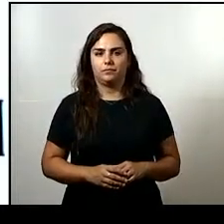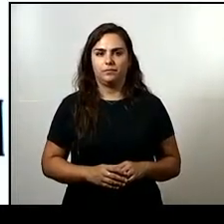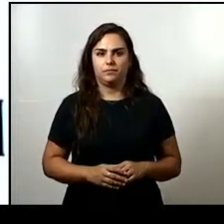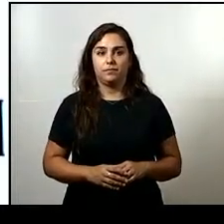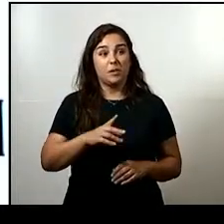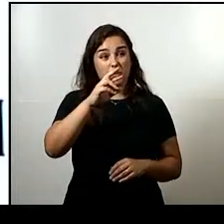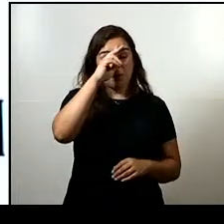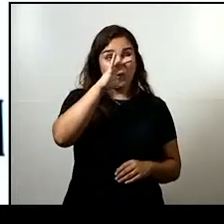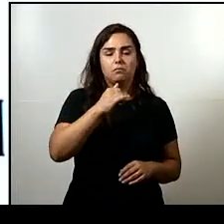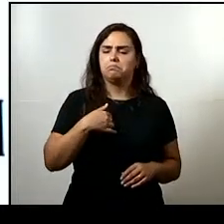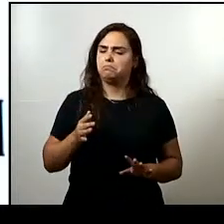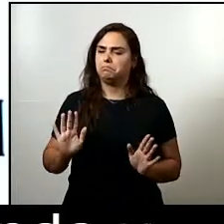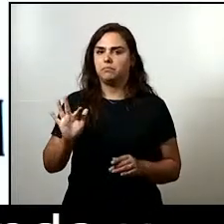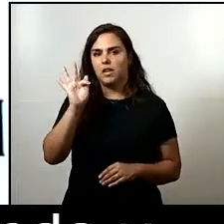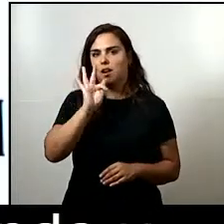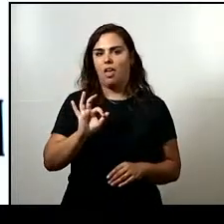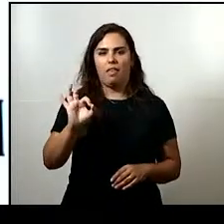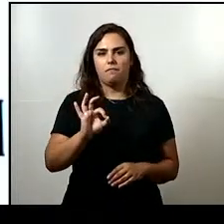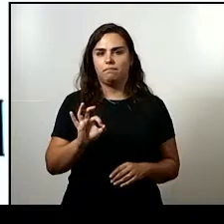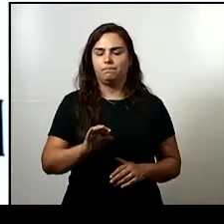No, no hay preocupación.